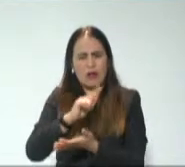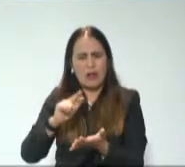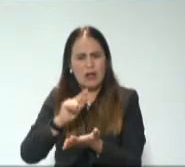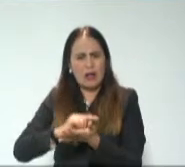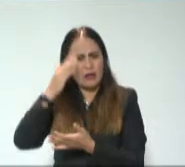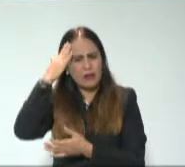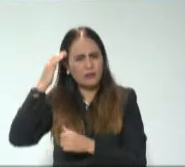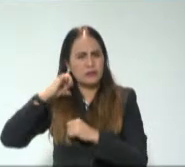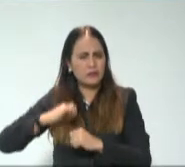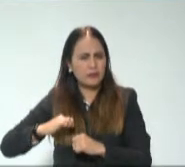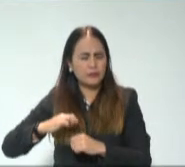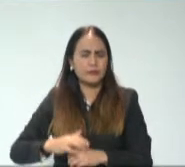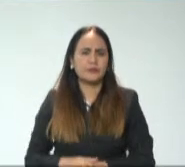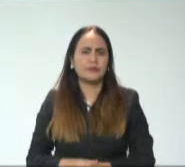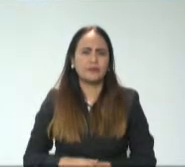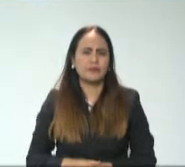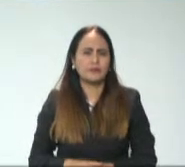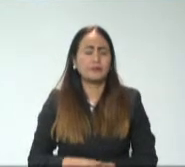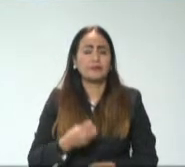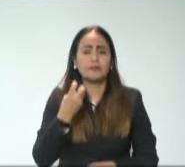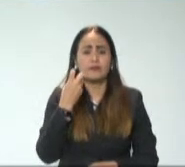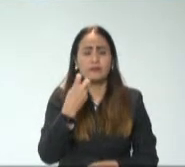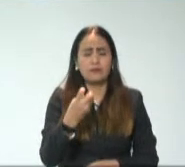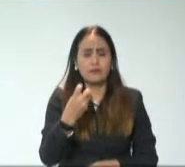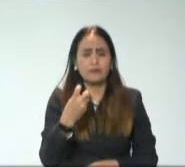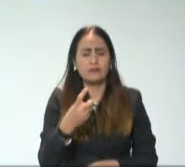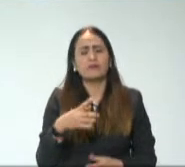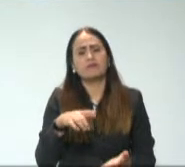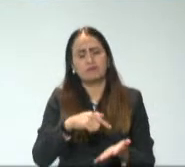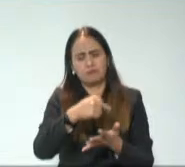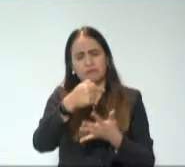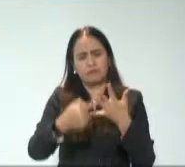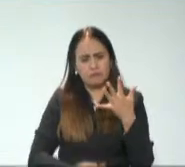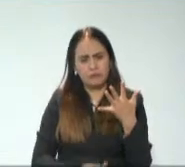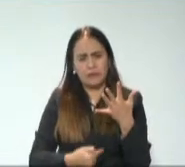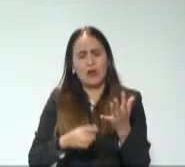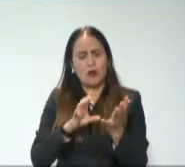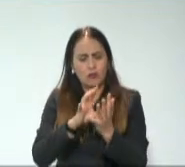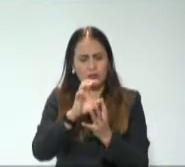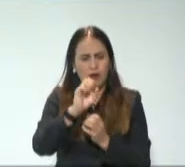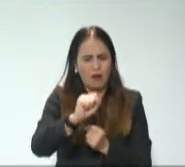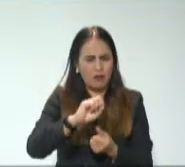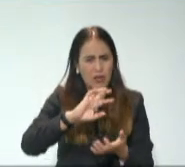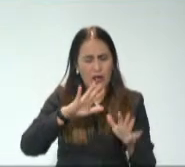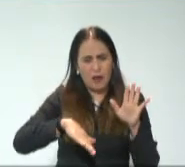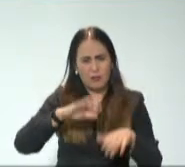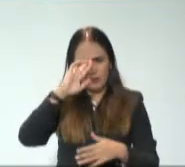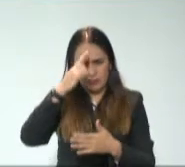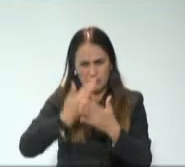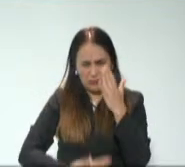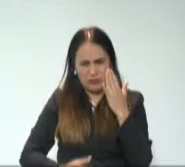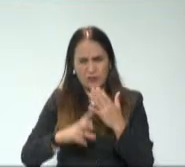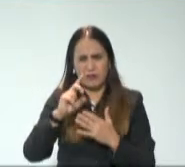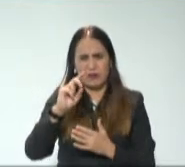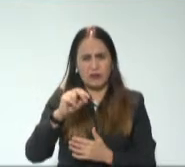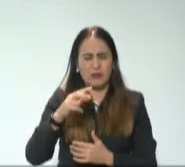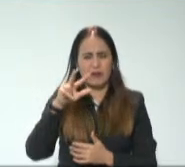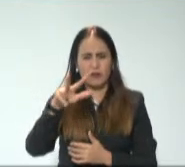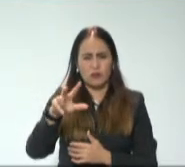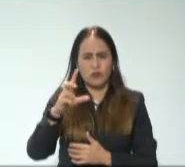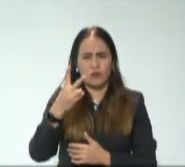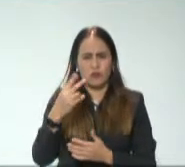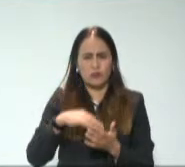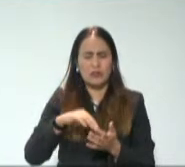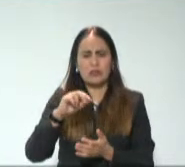ello se reforzó con Los criterios adoptados en las acciones de inconstitucionalidad 38 del 2016